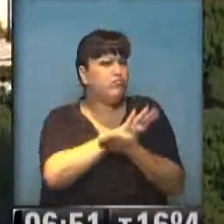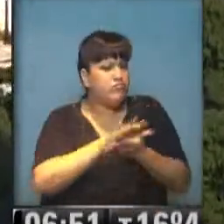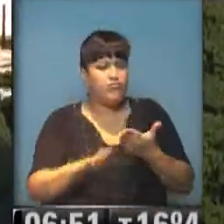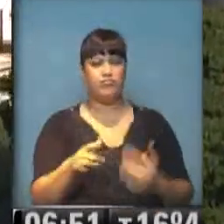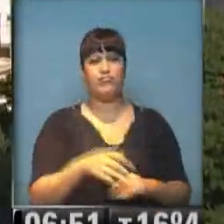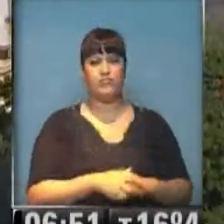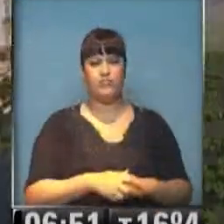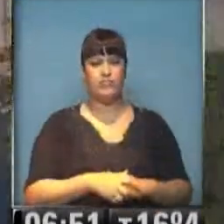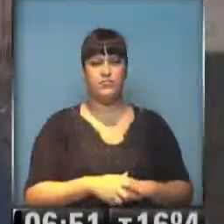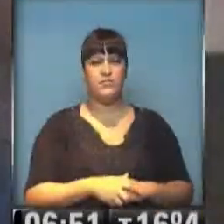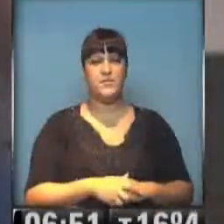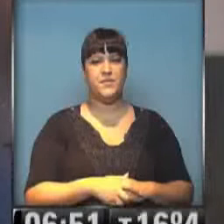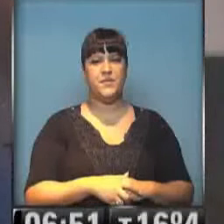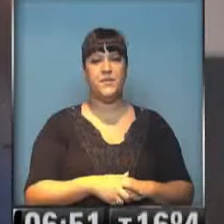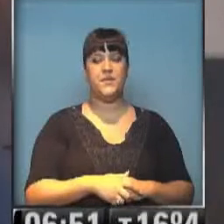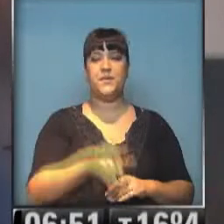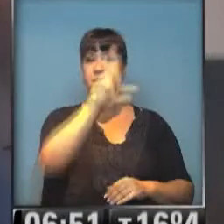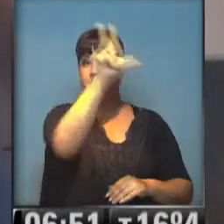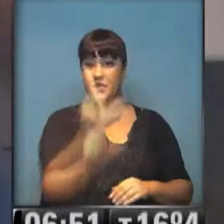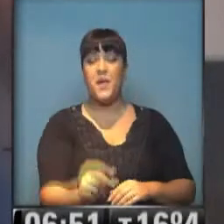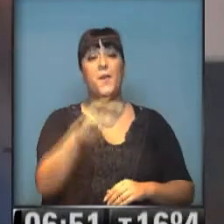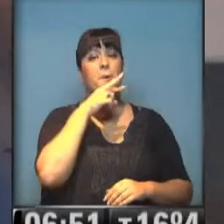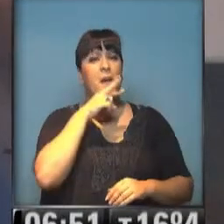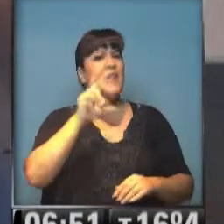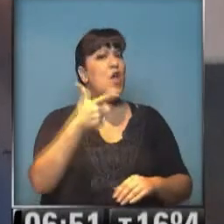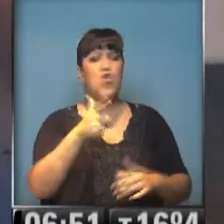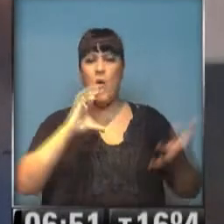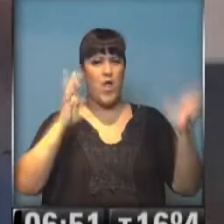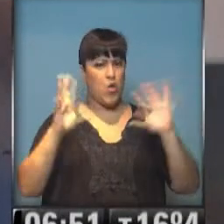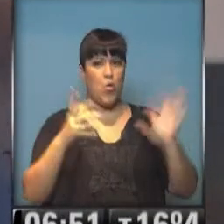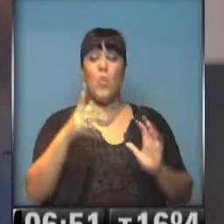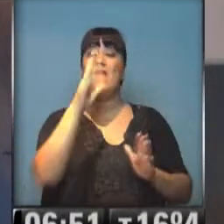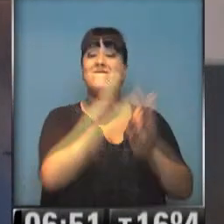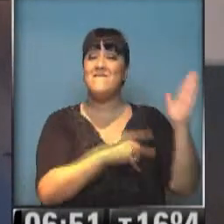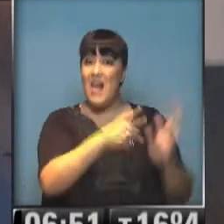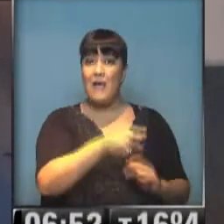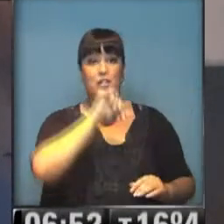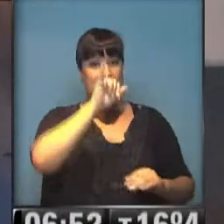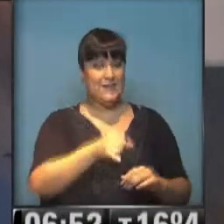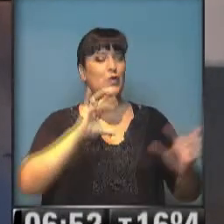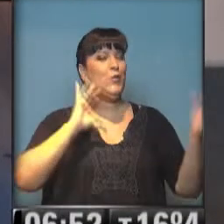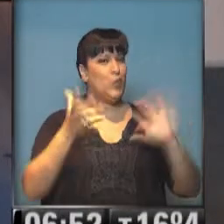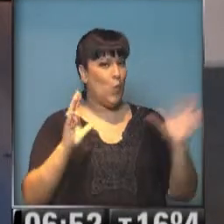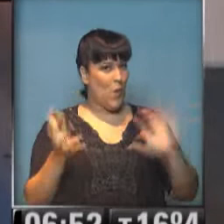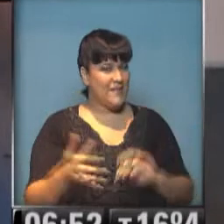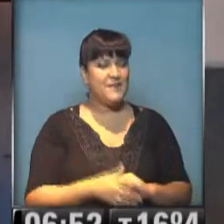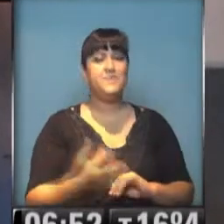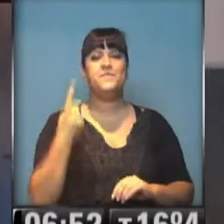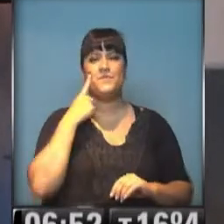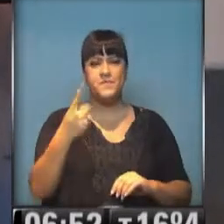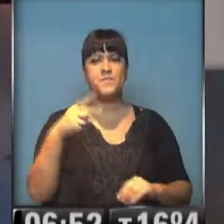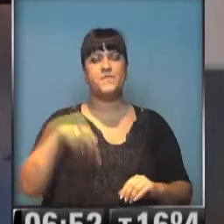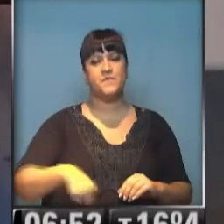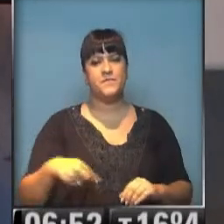está, todo lo verde. No hay nubosidad, las zonas blanquitas, eso sí, indica presencia de nubes. Y vamos a